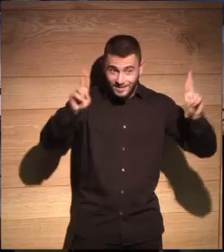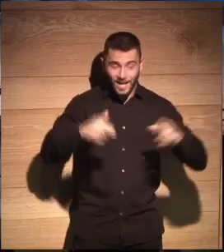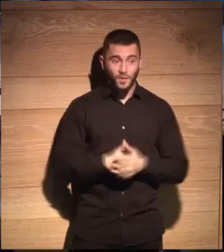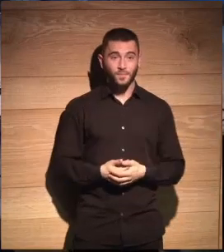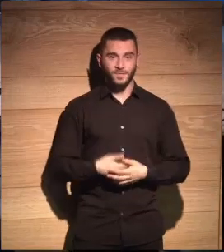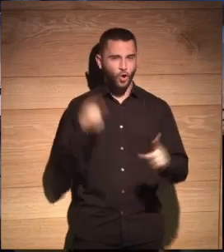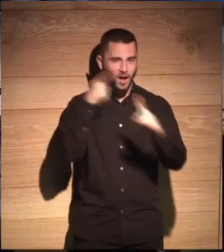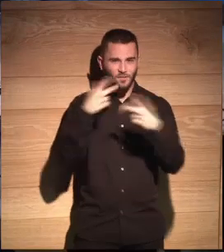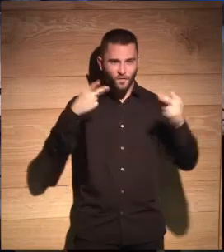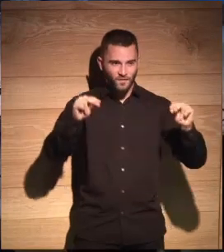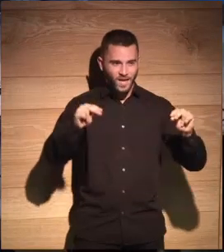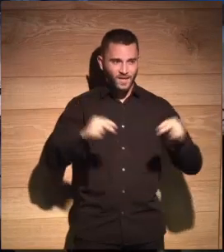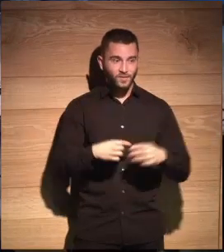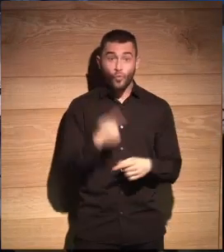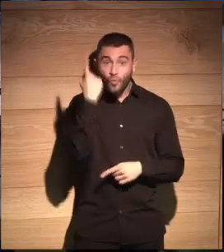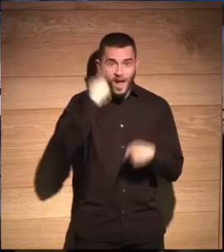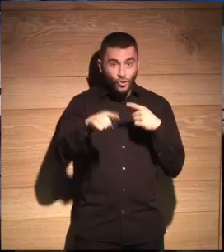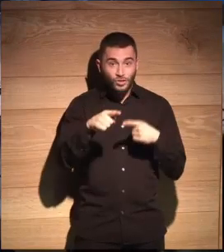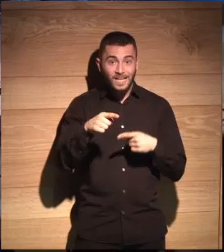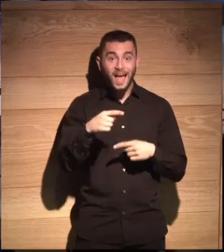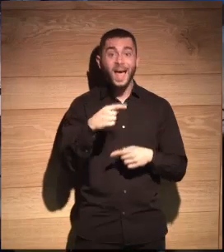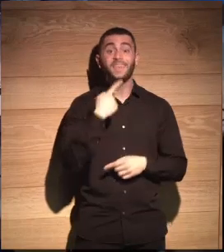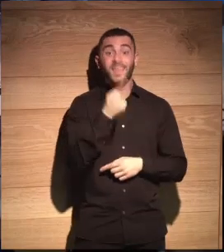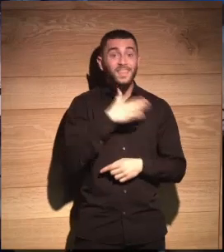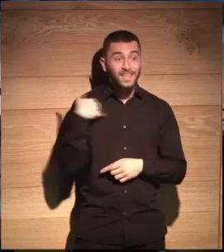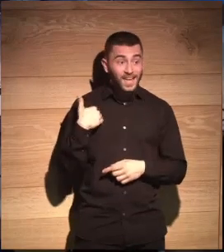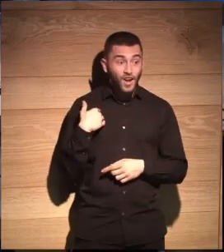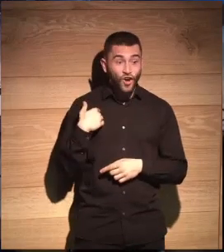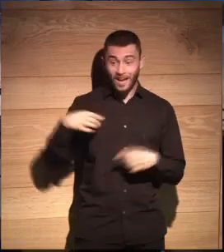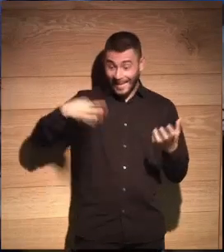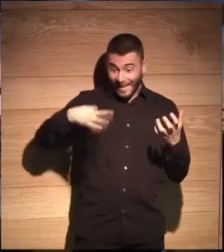para terminar algún... Iba a decir una cosilla. A ver si... No quieres que toque. No.